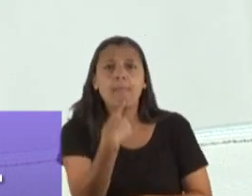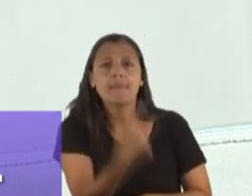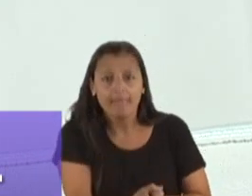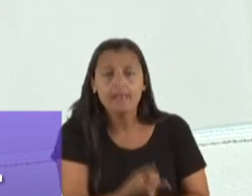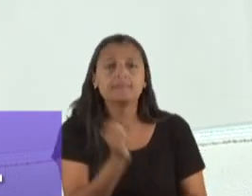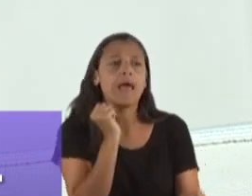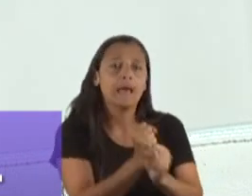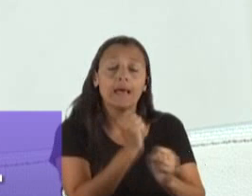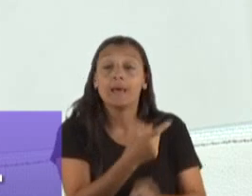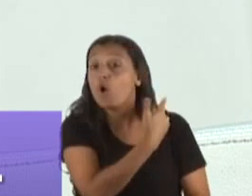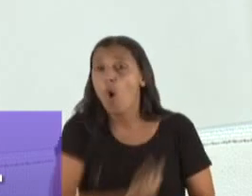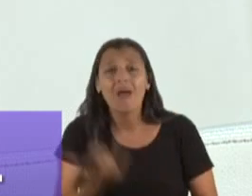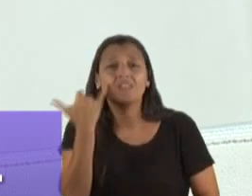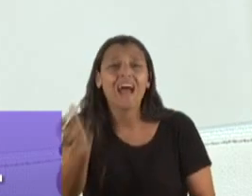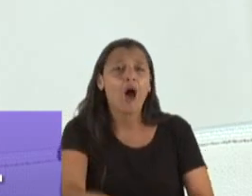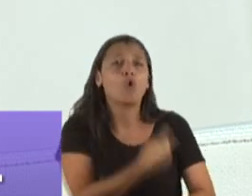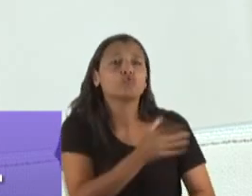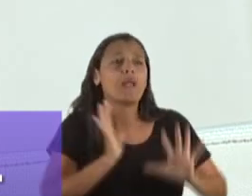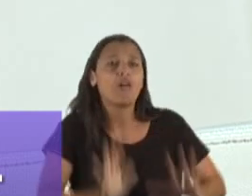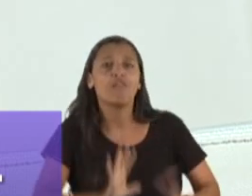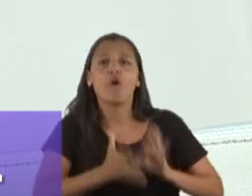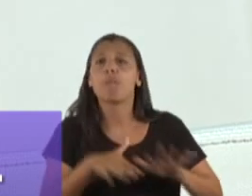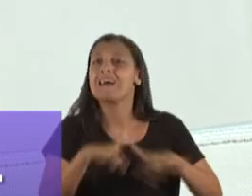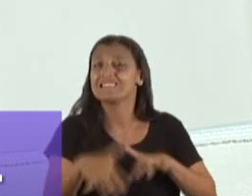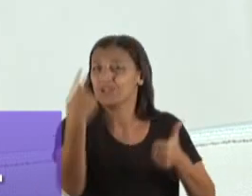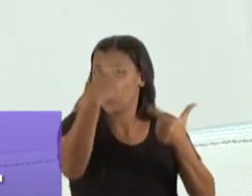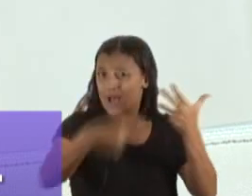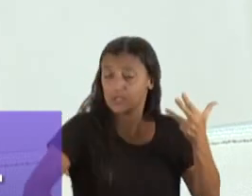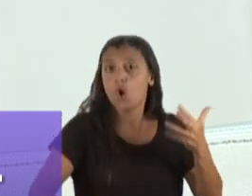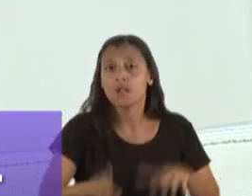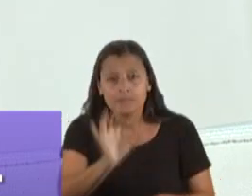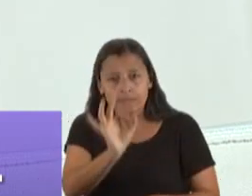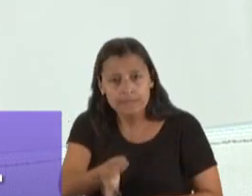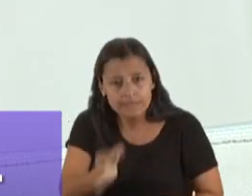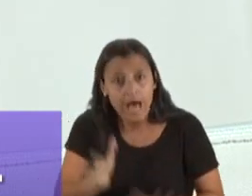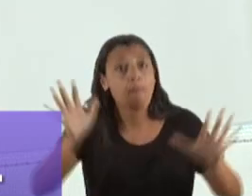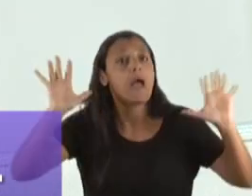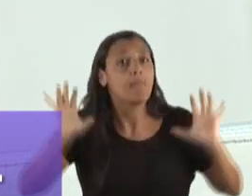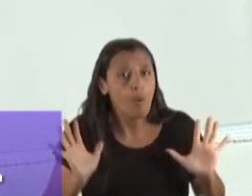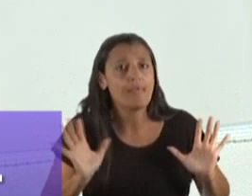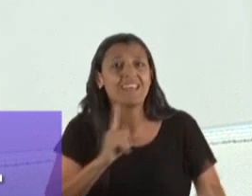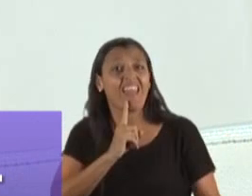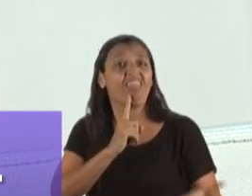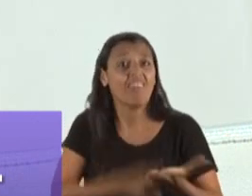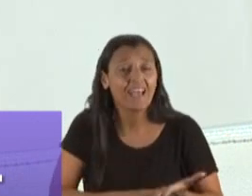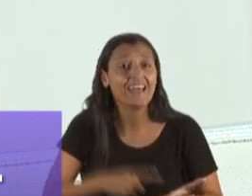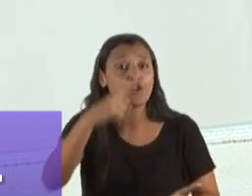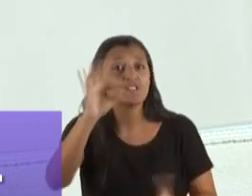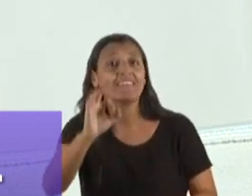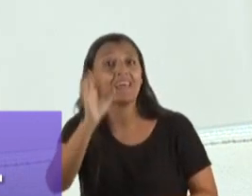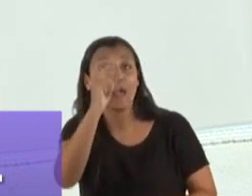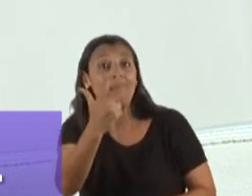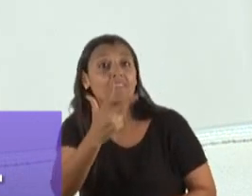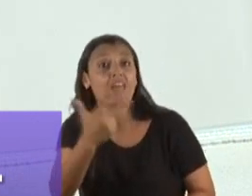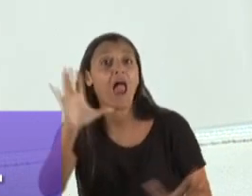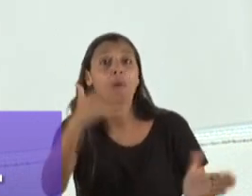escenarios posibles, ¿se analizó la posibilidad de que efectivamente el decreto 7023 sea rechazado